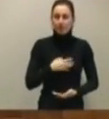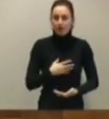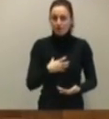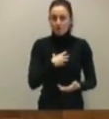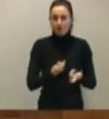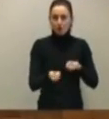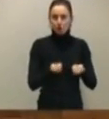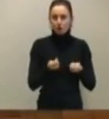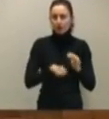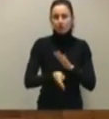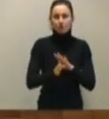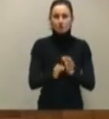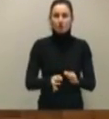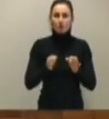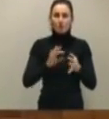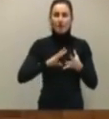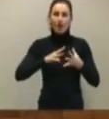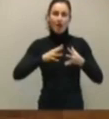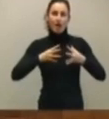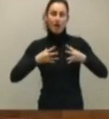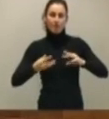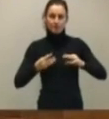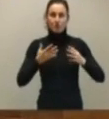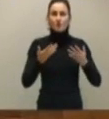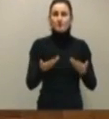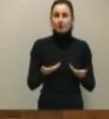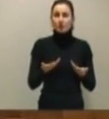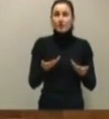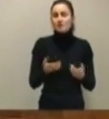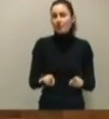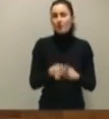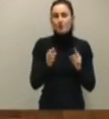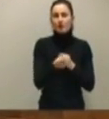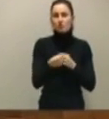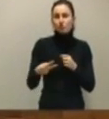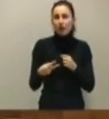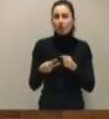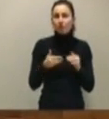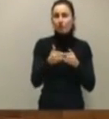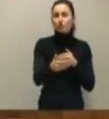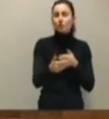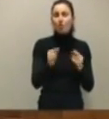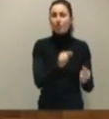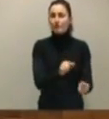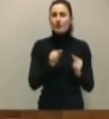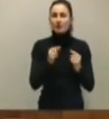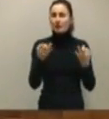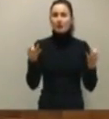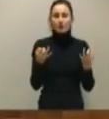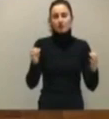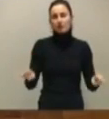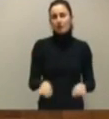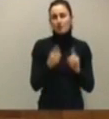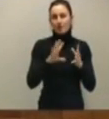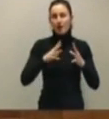tendremos que seguir con ese ejercicio de adaptación y ello sea cual sea el resultado de este debate.